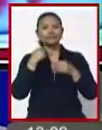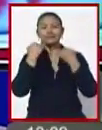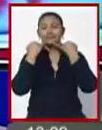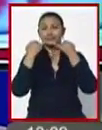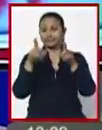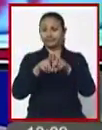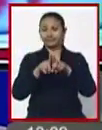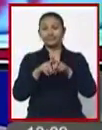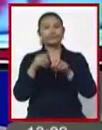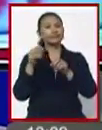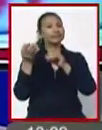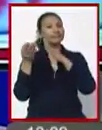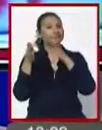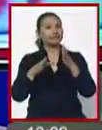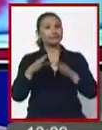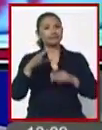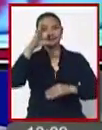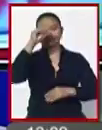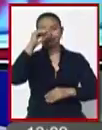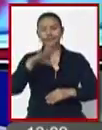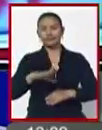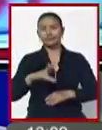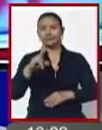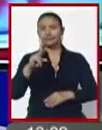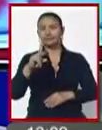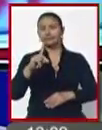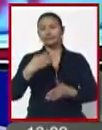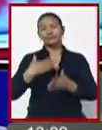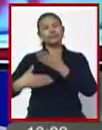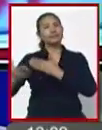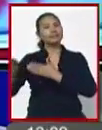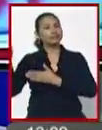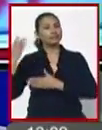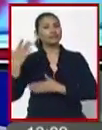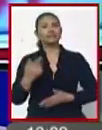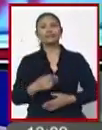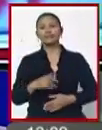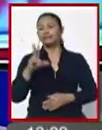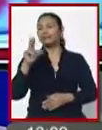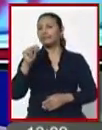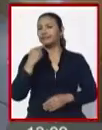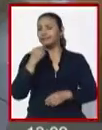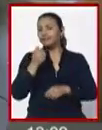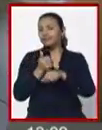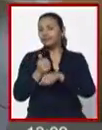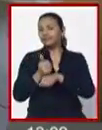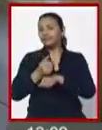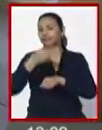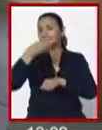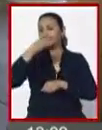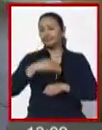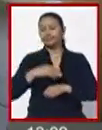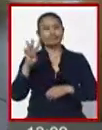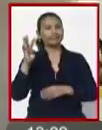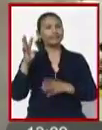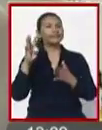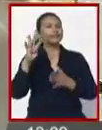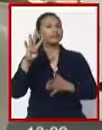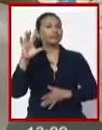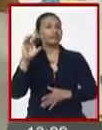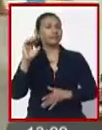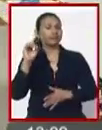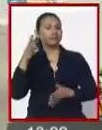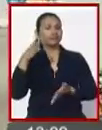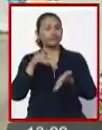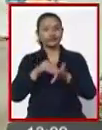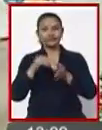informó sobre el fallecimiento del menor días atrás. Descartan que haya sido por influenza. Son más de 40.000 personas